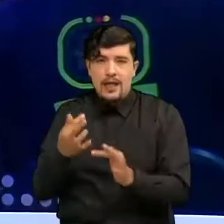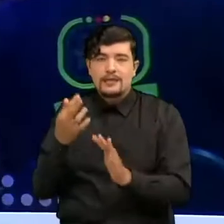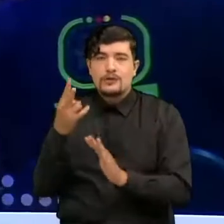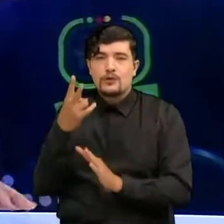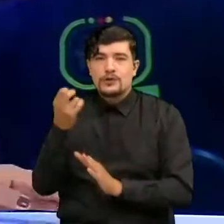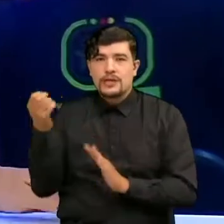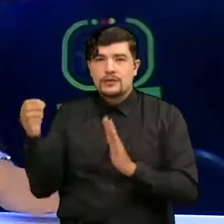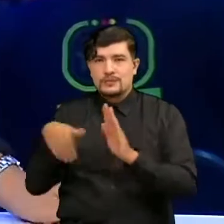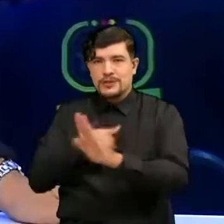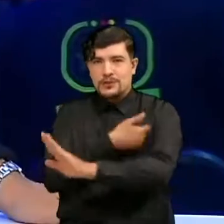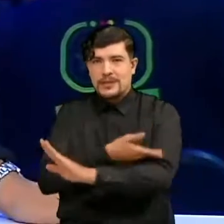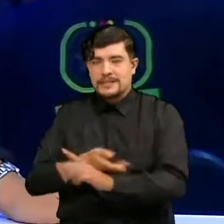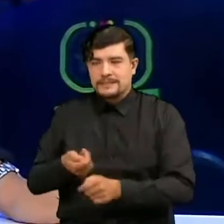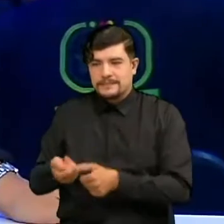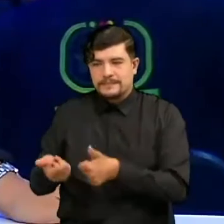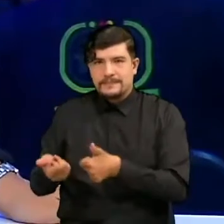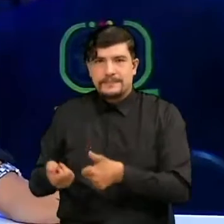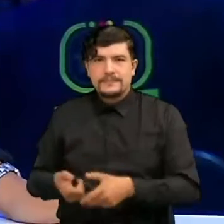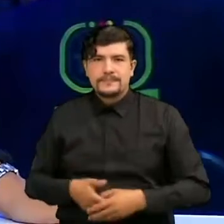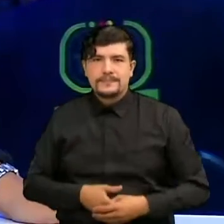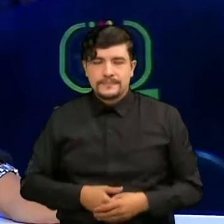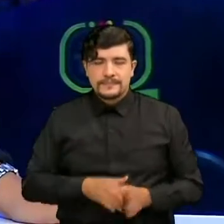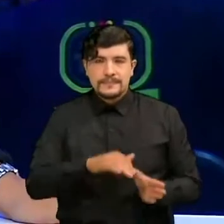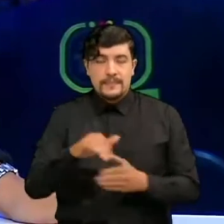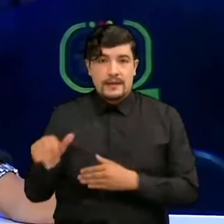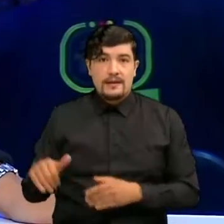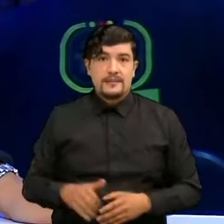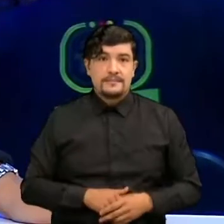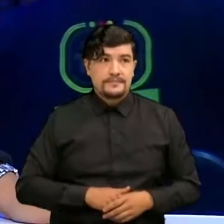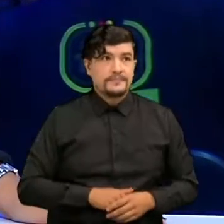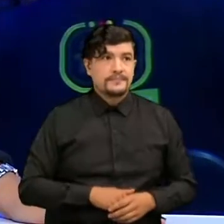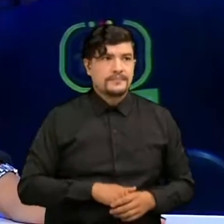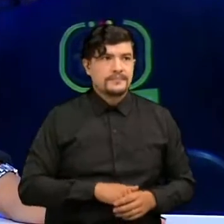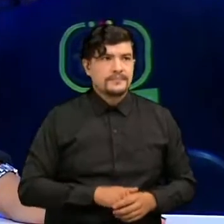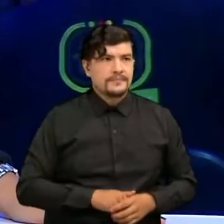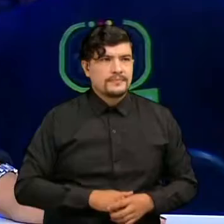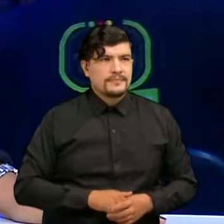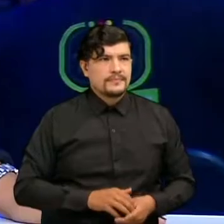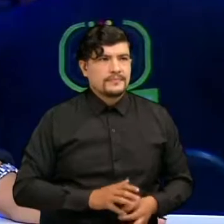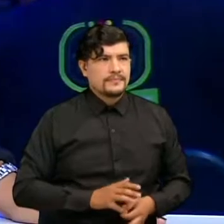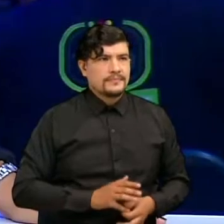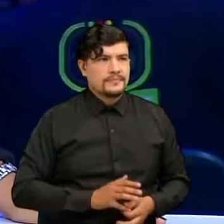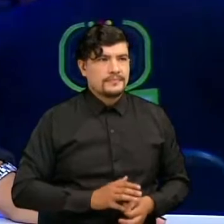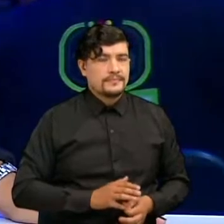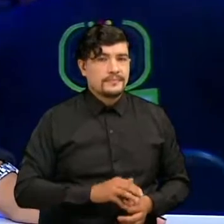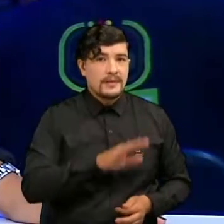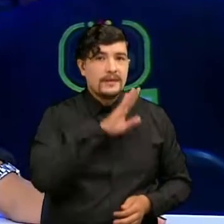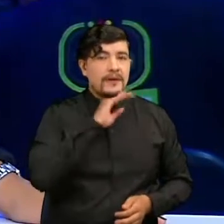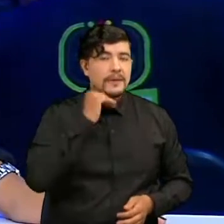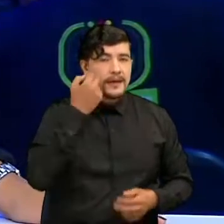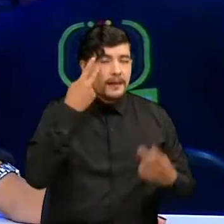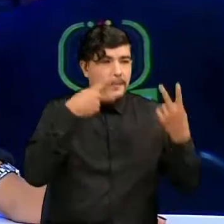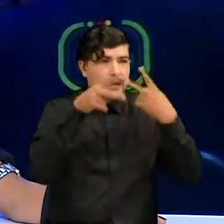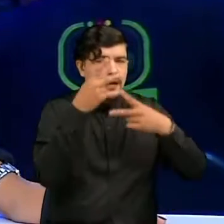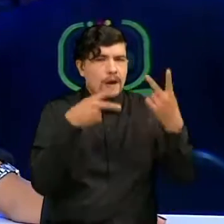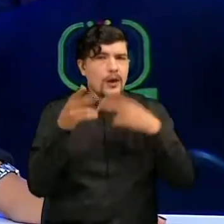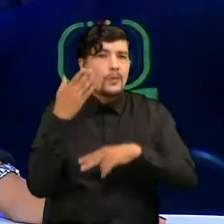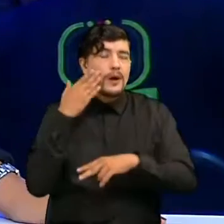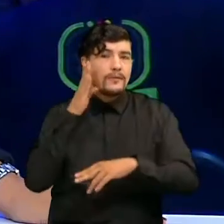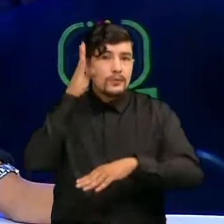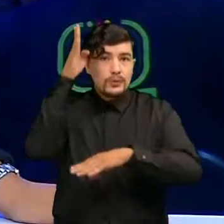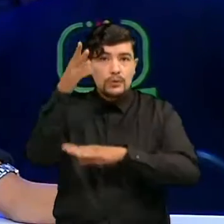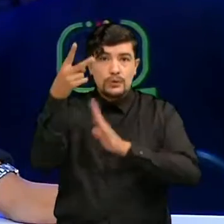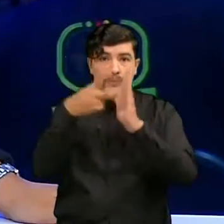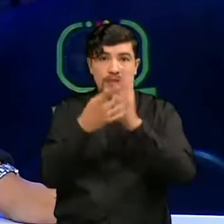Escuchen esto, expertos en salud aseguran que las enfermedades visuales serán una nueva epidemia. Se prevé que para el año